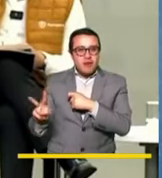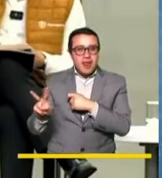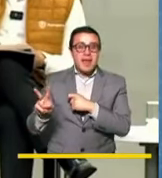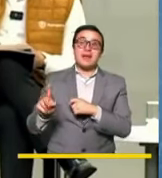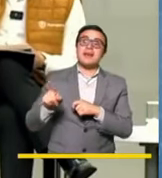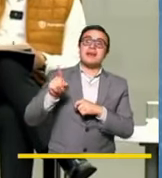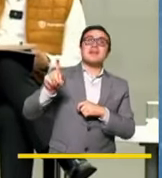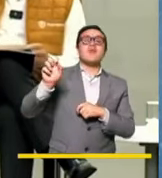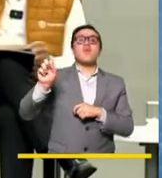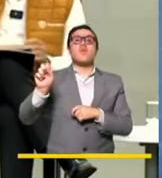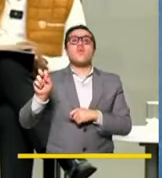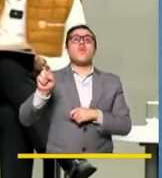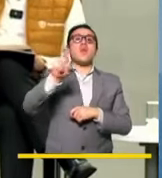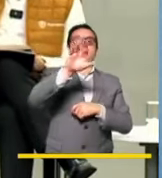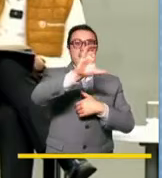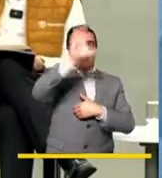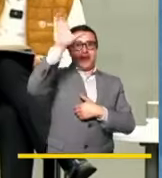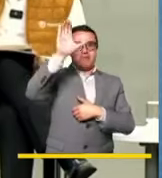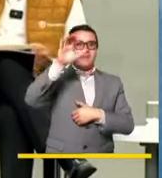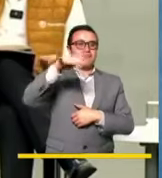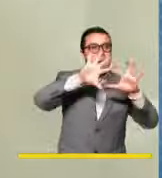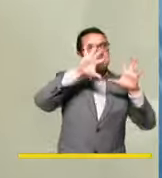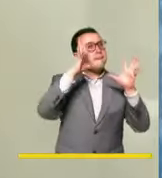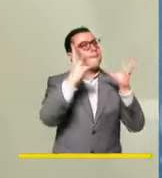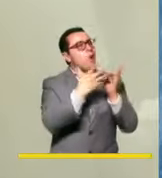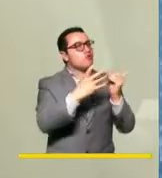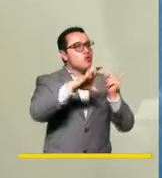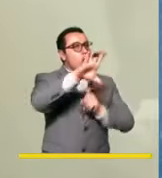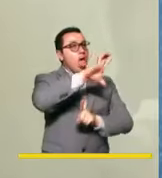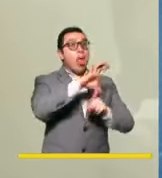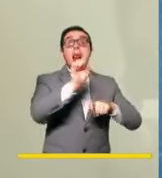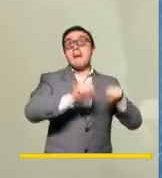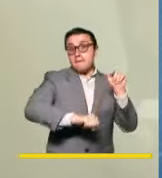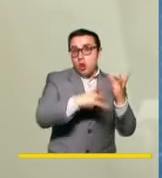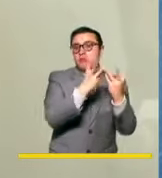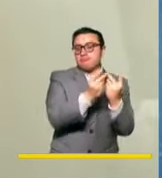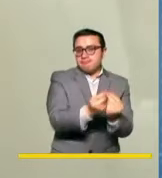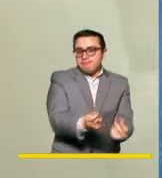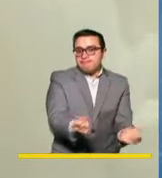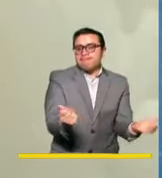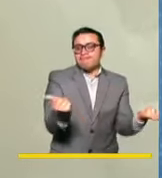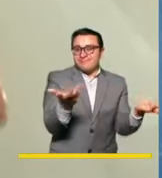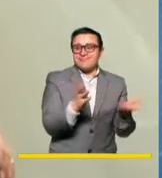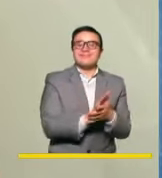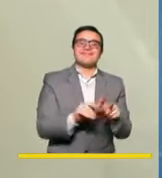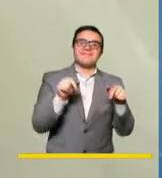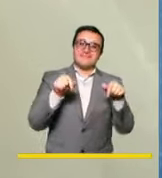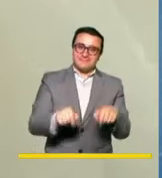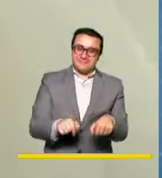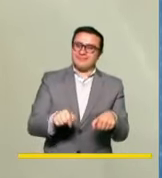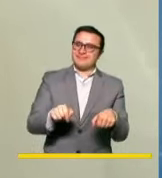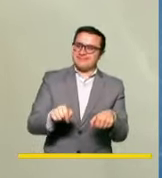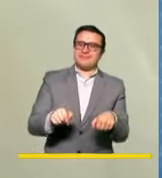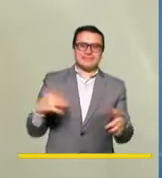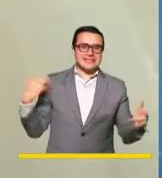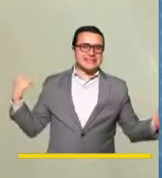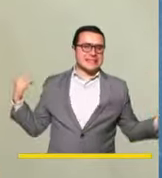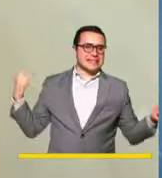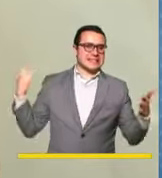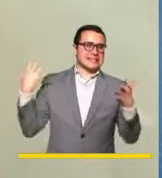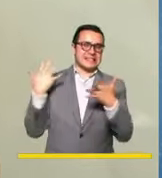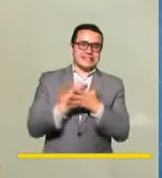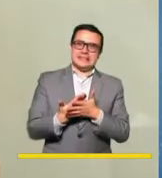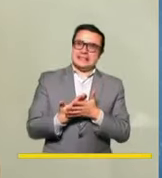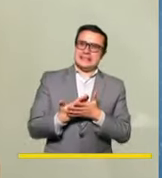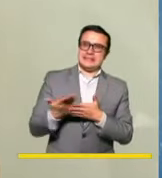contrarios pero durante el Gobierno ya no ya no están en esa discusión de de quién consigue más votos en ese momento